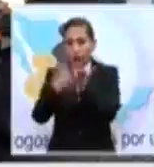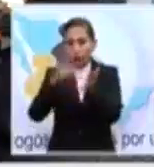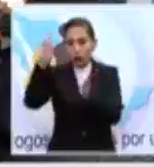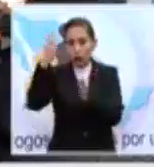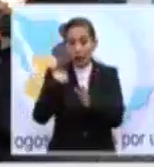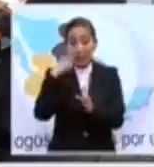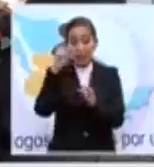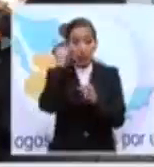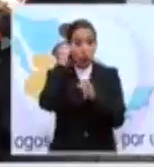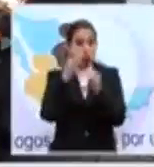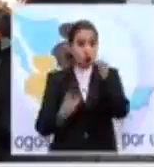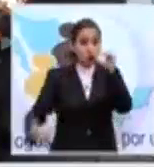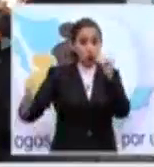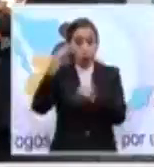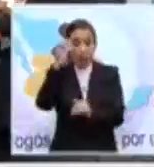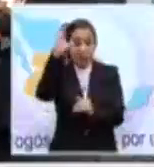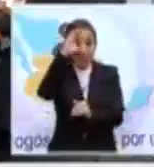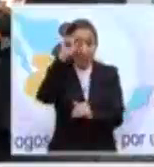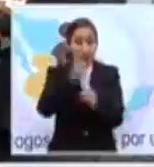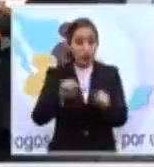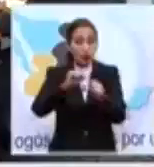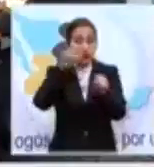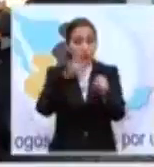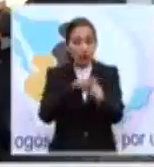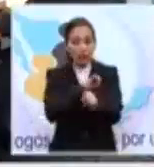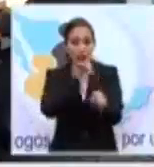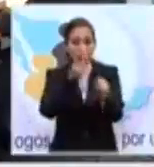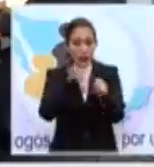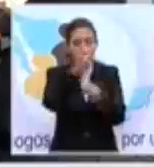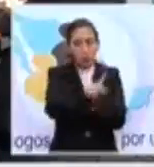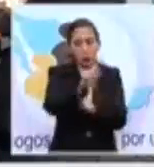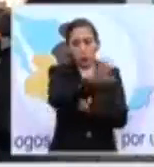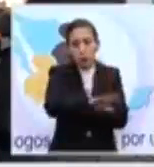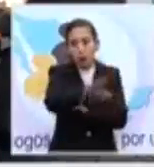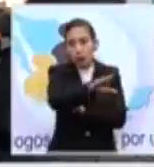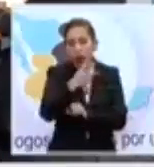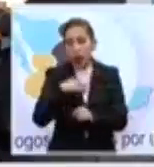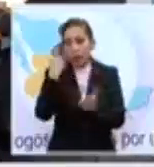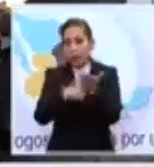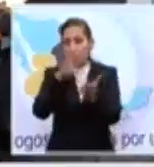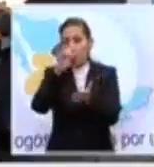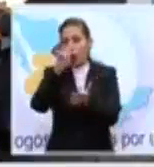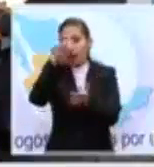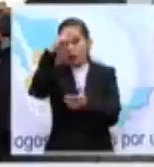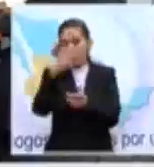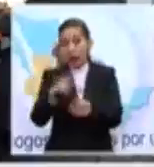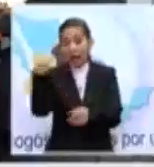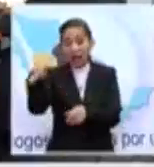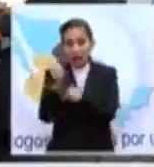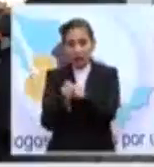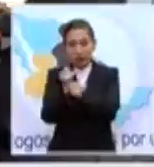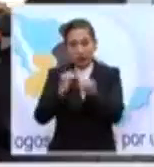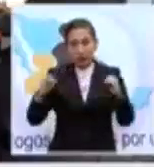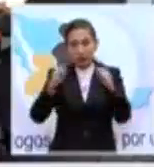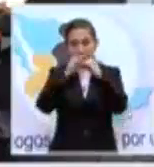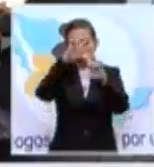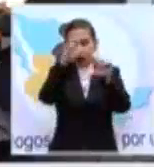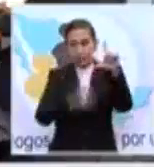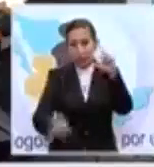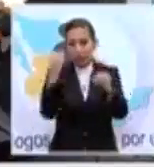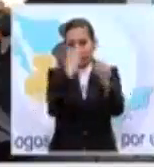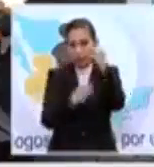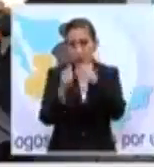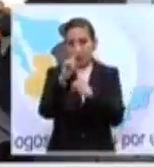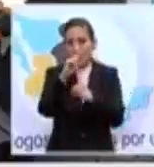de doctorado en Ciencias Sociales con especialidad en Estudios de Población en el Colegio de México. Es investigador del Instituto Nacional de